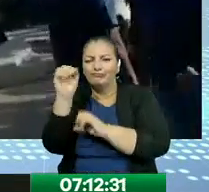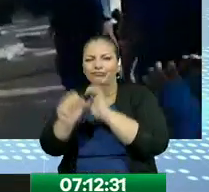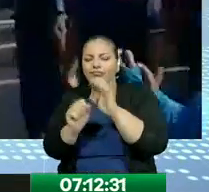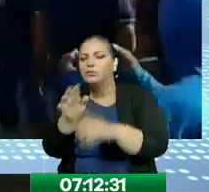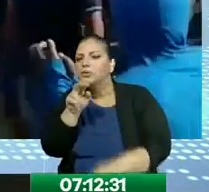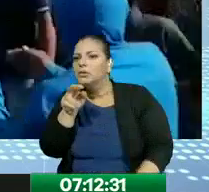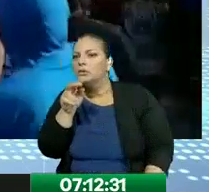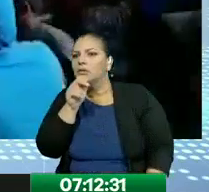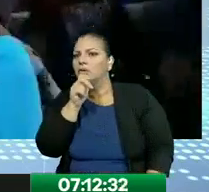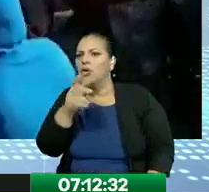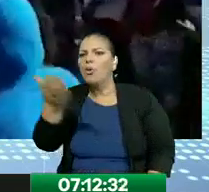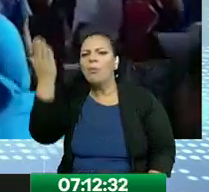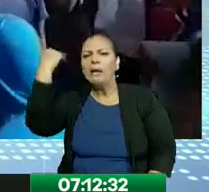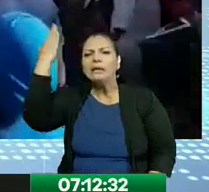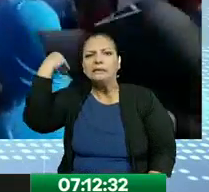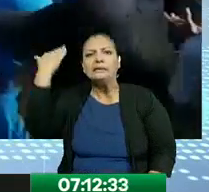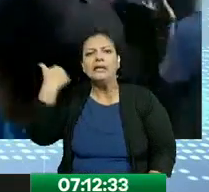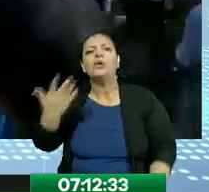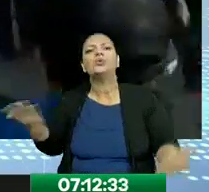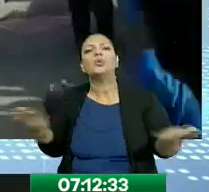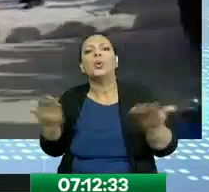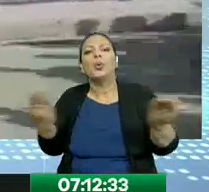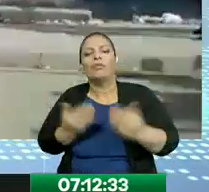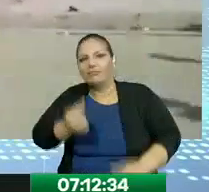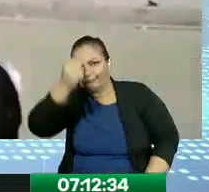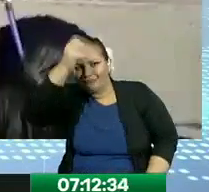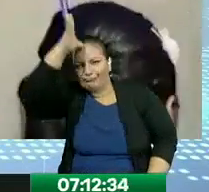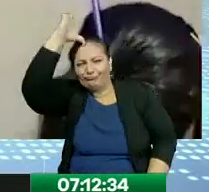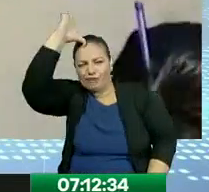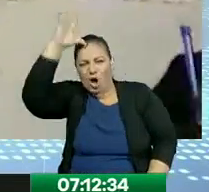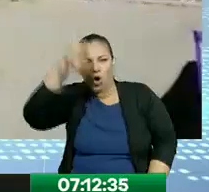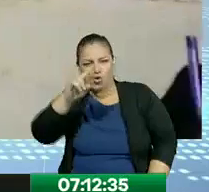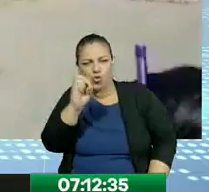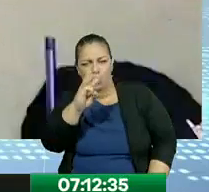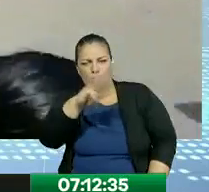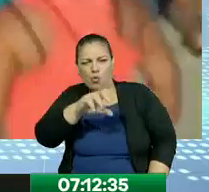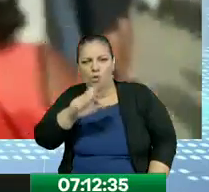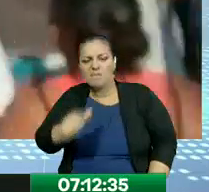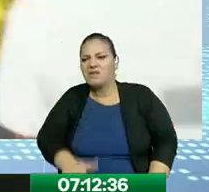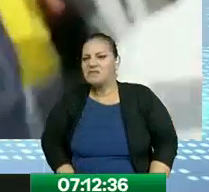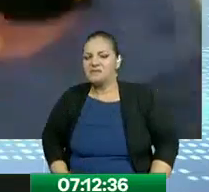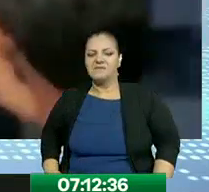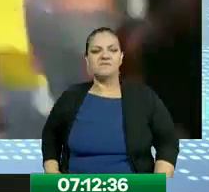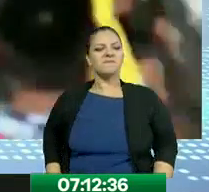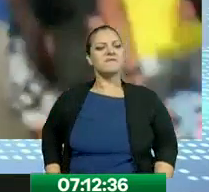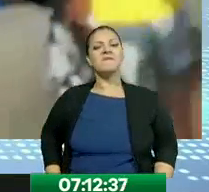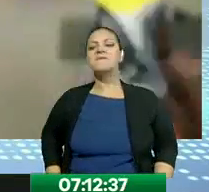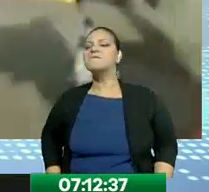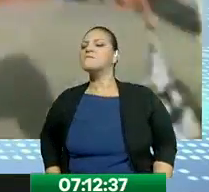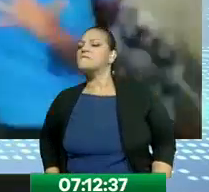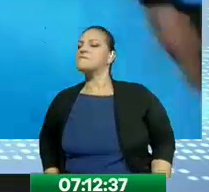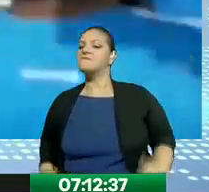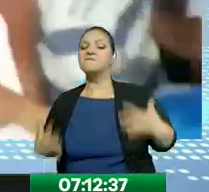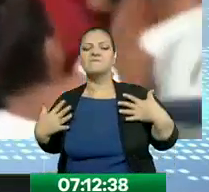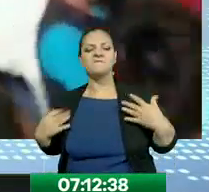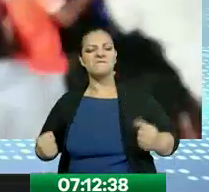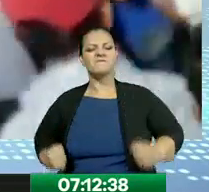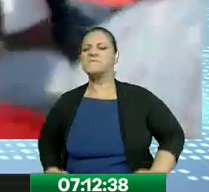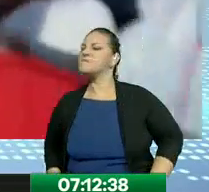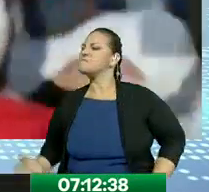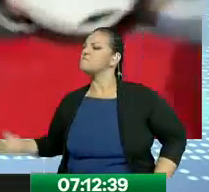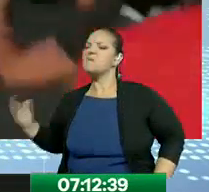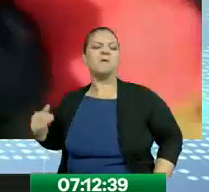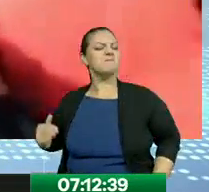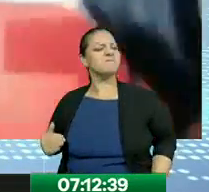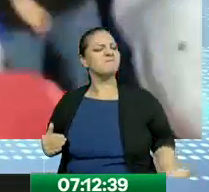las gradas, avivaba y estaban felices y mientras más sangre veían, ¿verdad? Y mientras más violencia